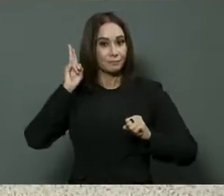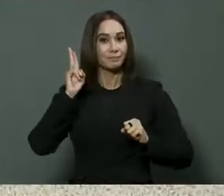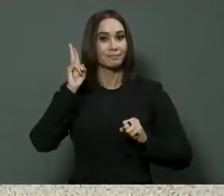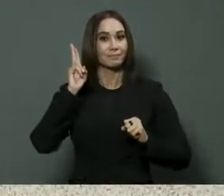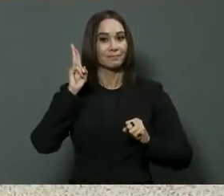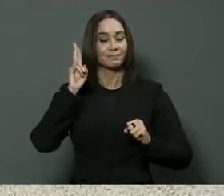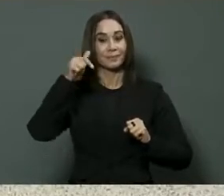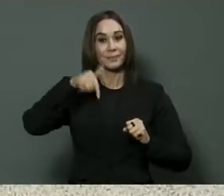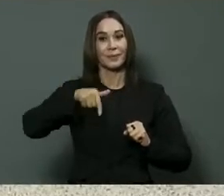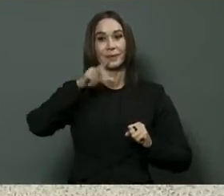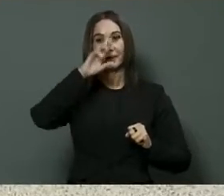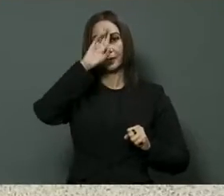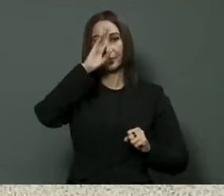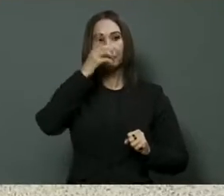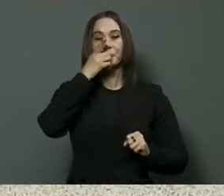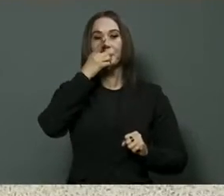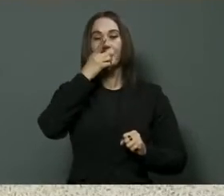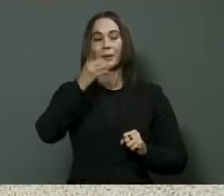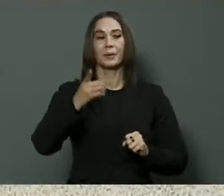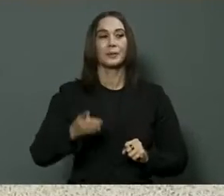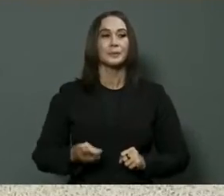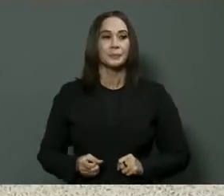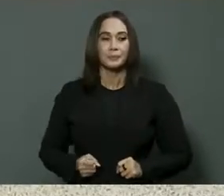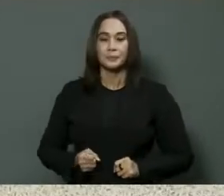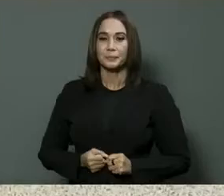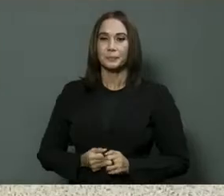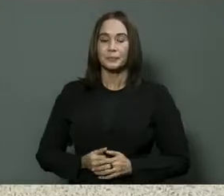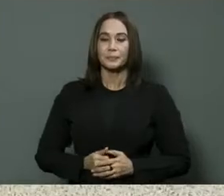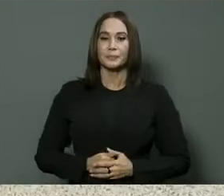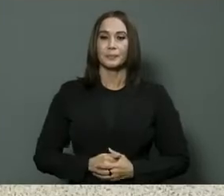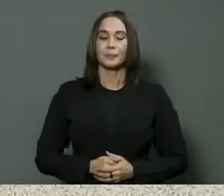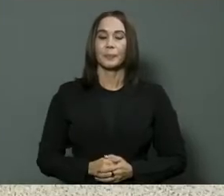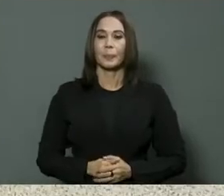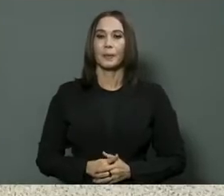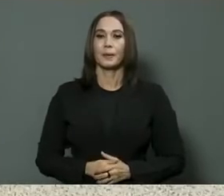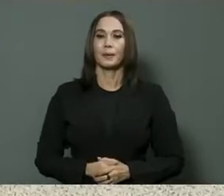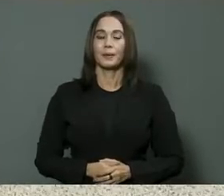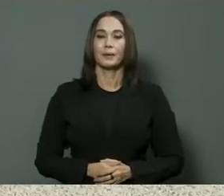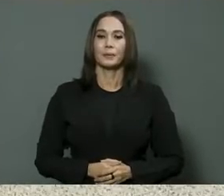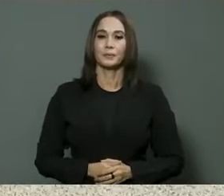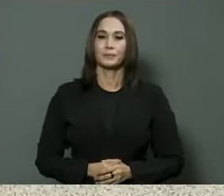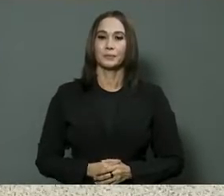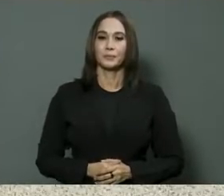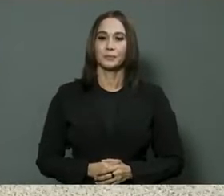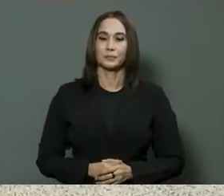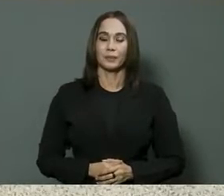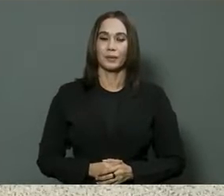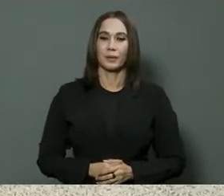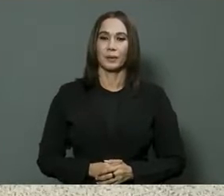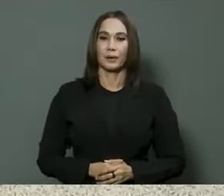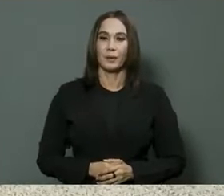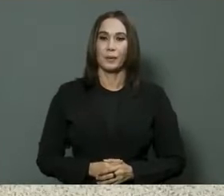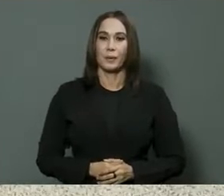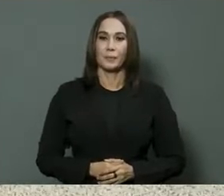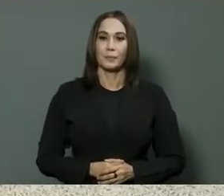la vicepresidenta constitucional de la República Dominicana.